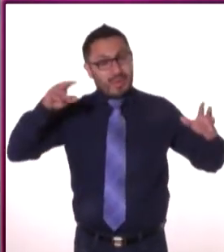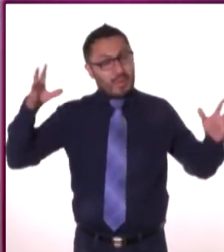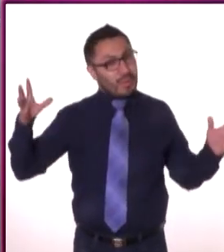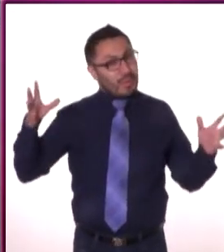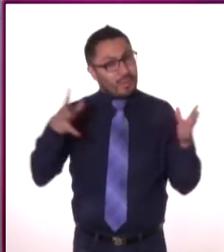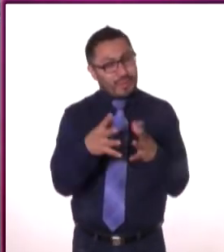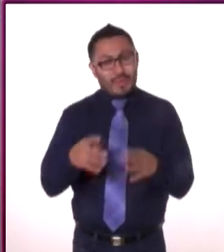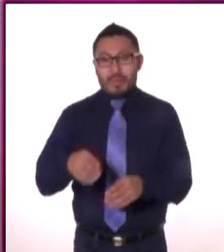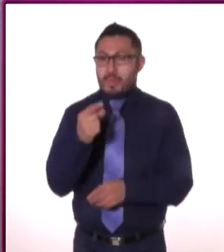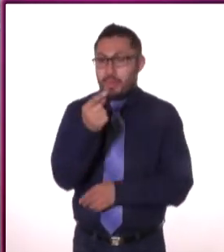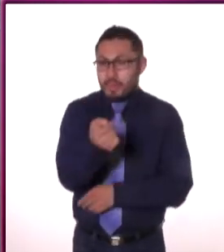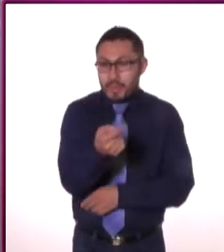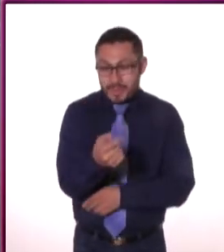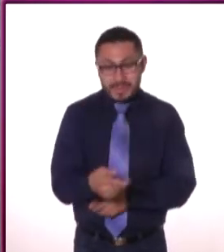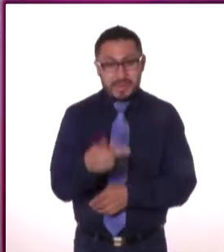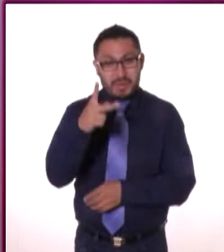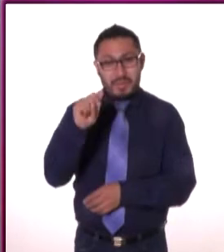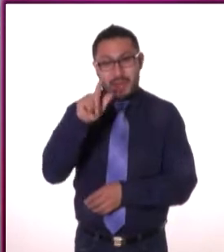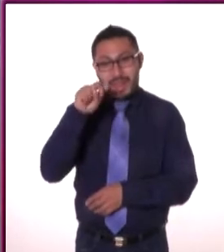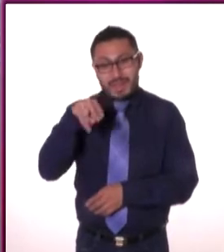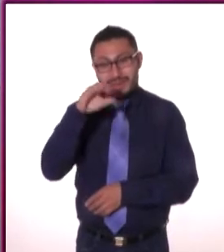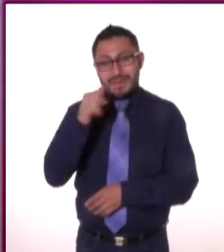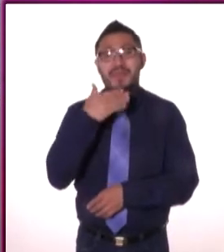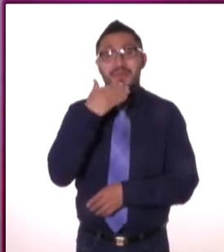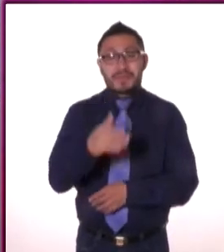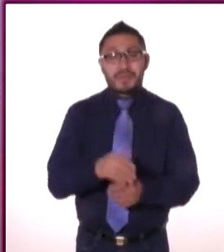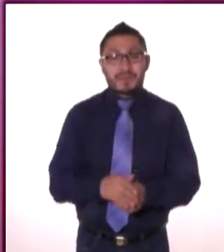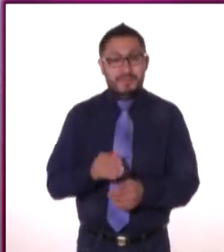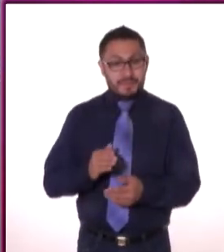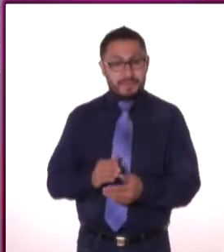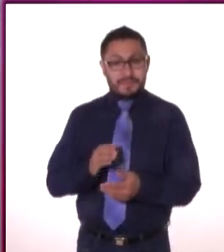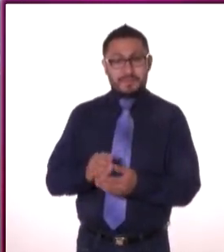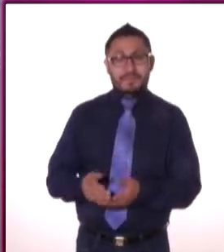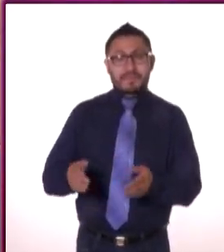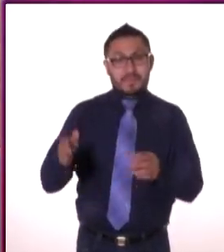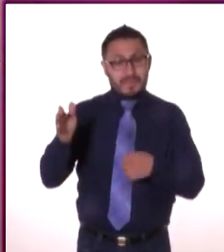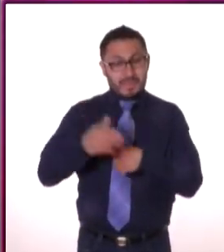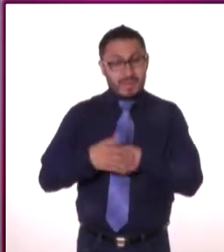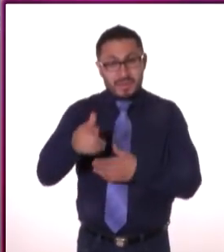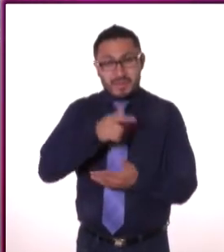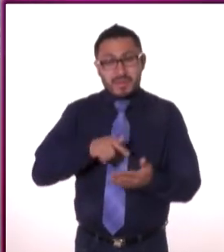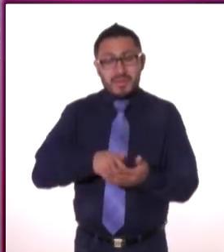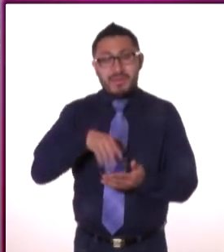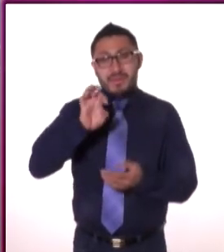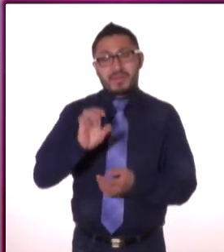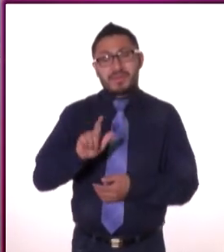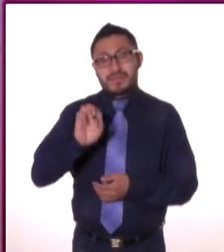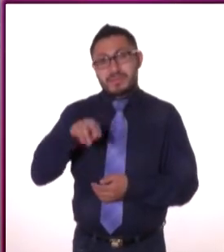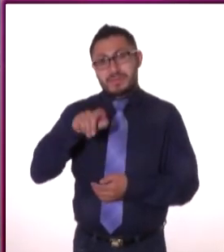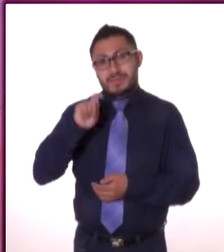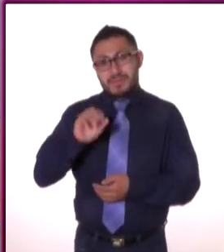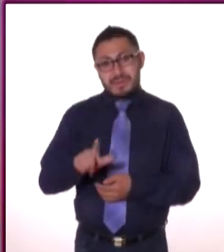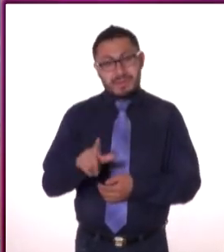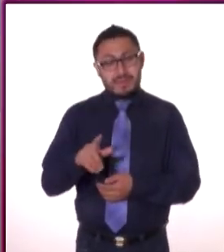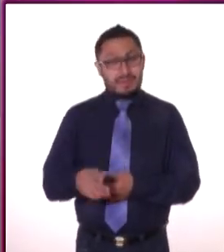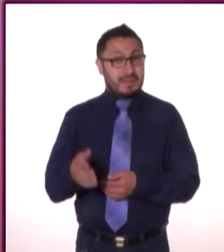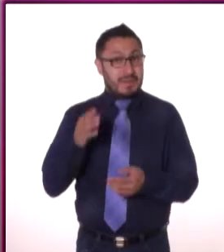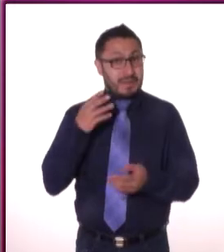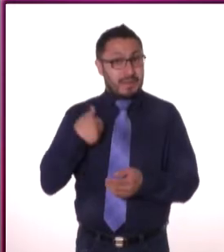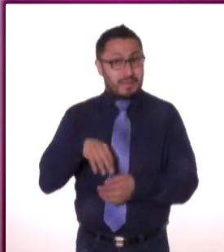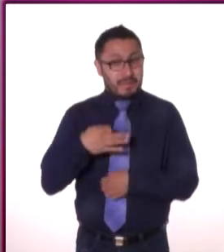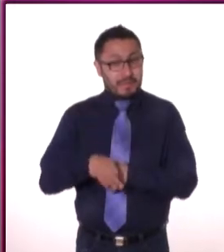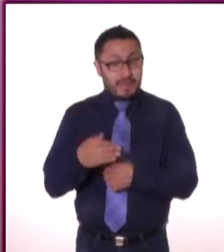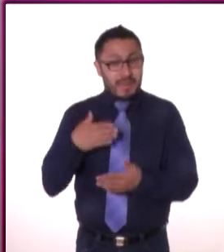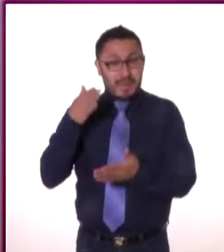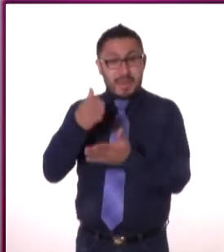y conseguir cosas de manera mucho más sencilla. Ahora sí, próxima parada, set de grabación de Elemental. Todos a bordo, amiga.